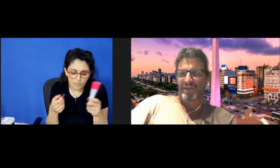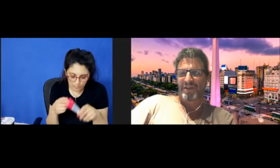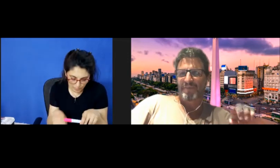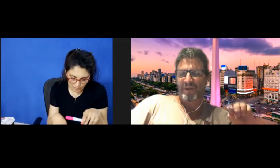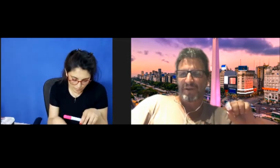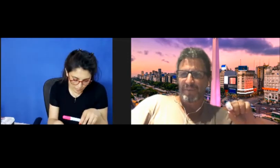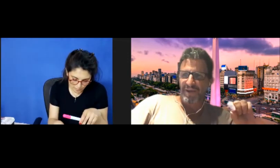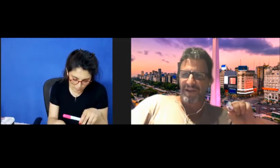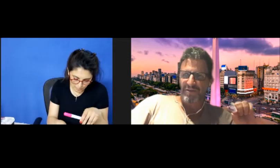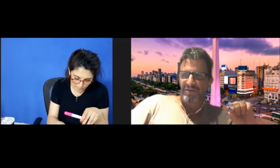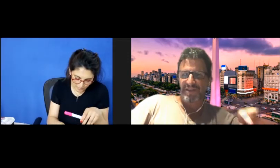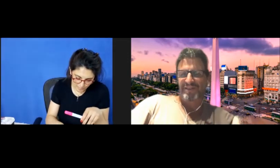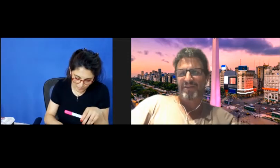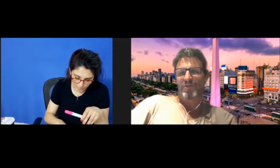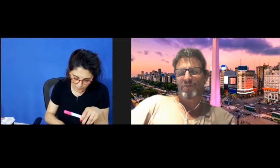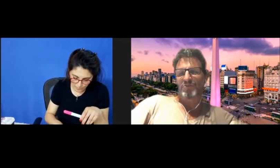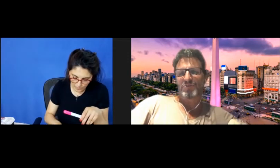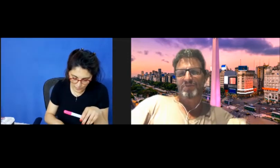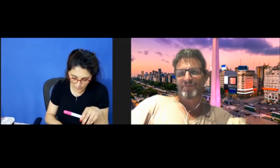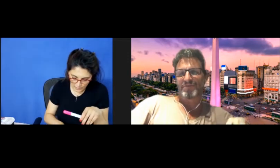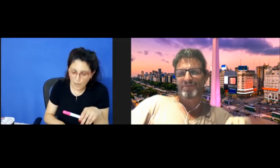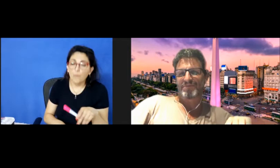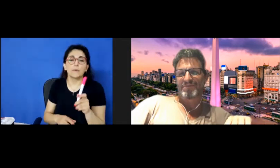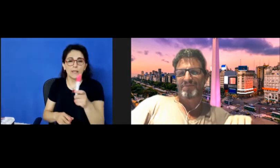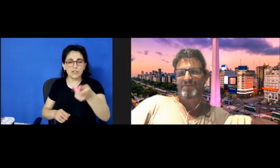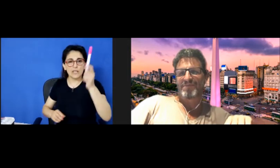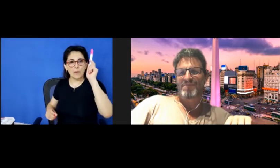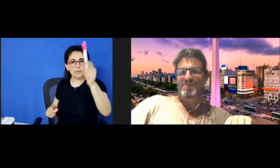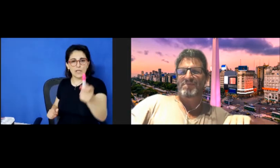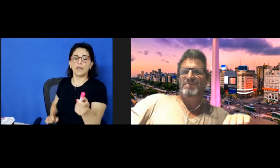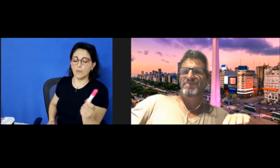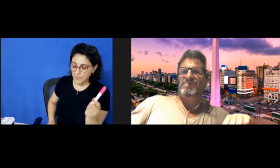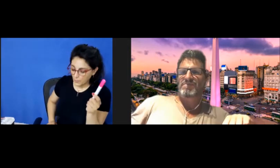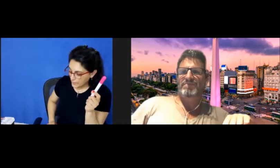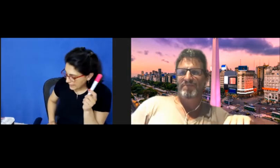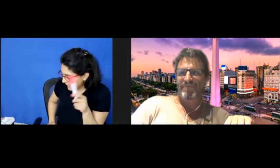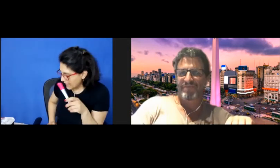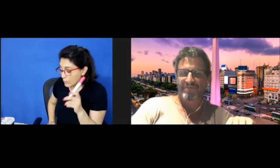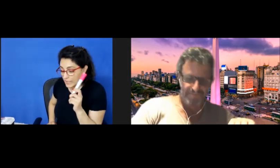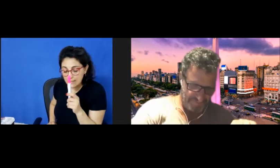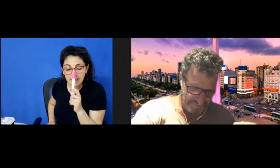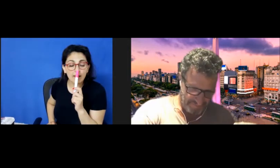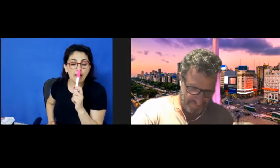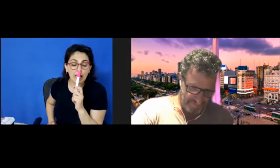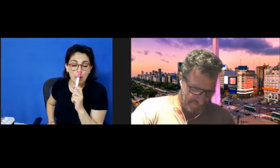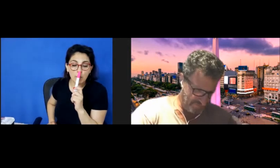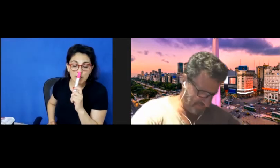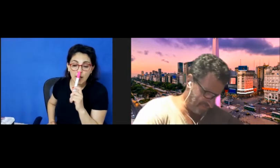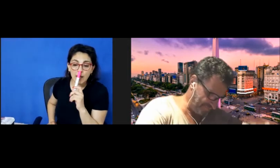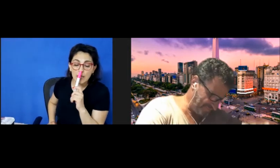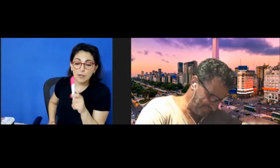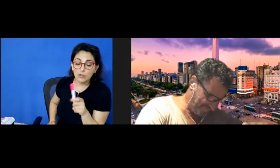la vuelta. Pero el primer escalón tiene que ser un logro tuyo. Muy bien, entonces le vamos a prometer a la audiencia que